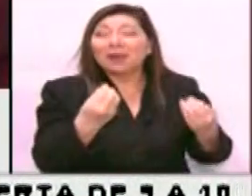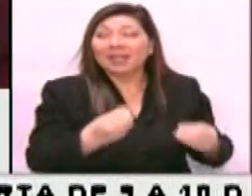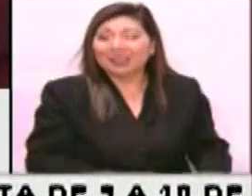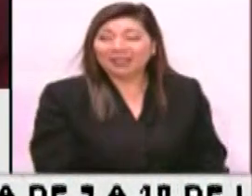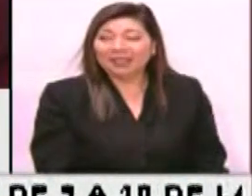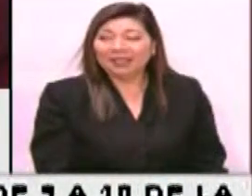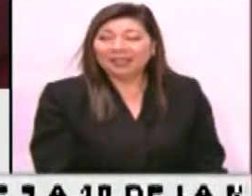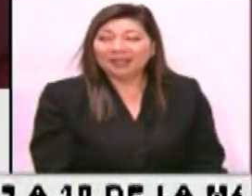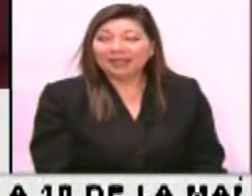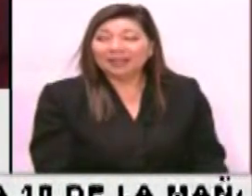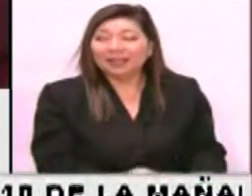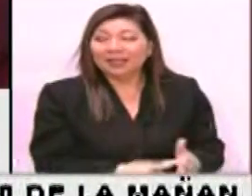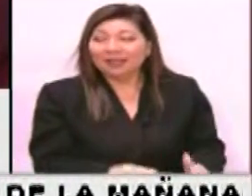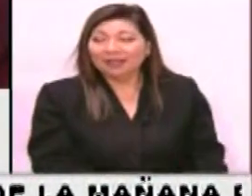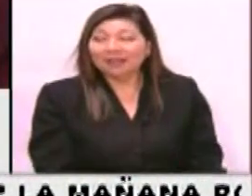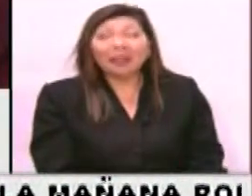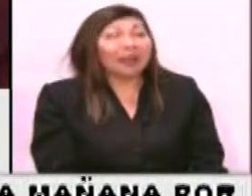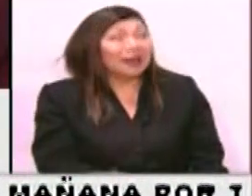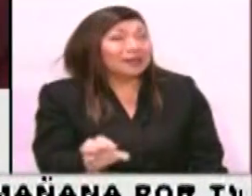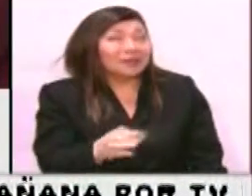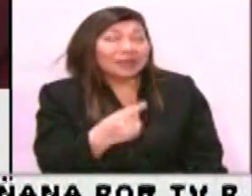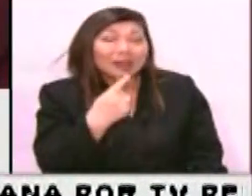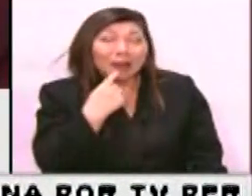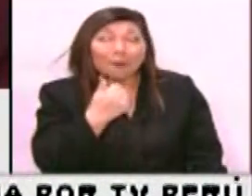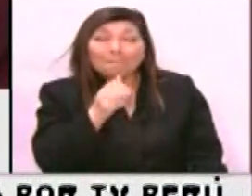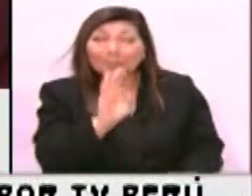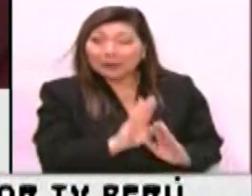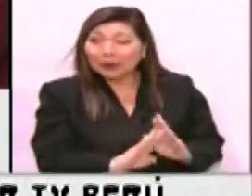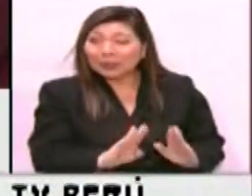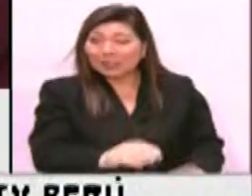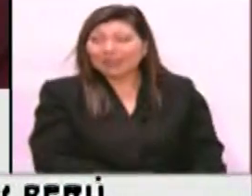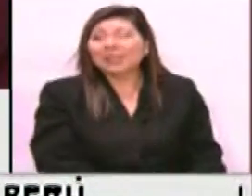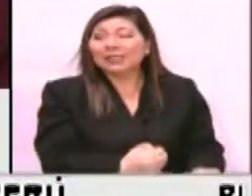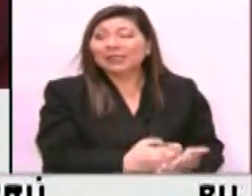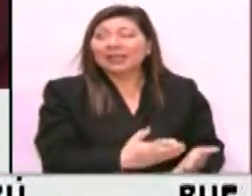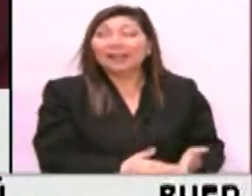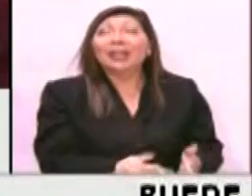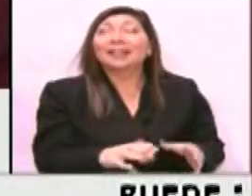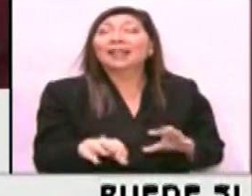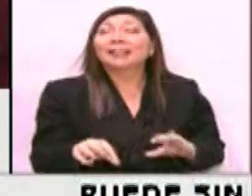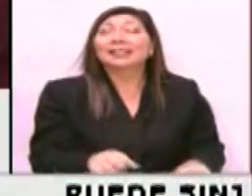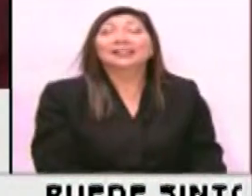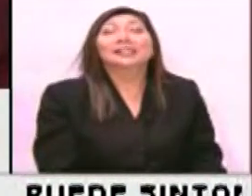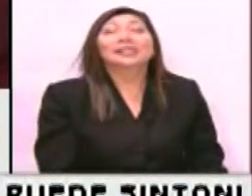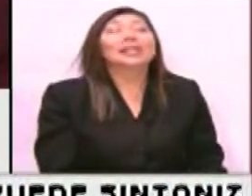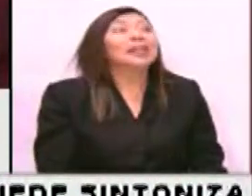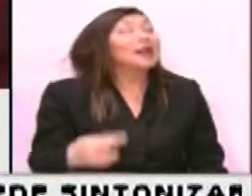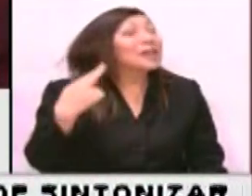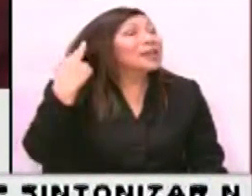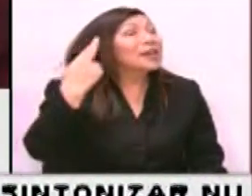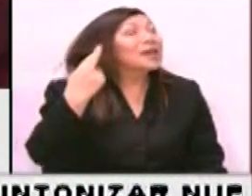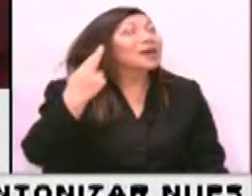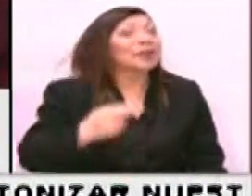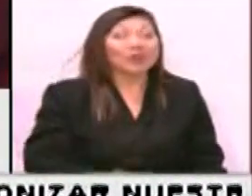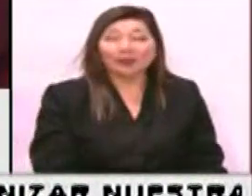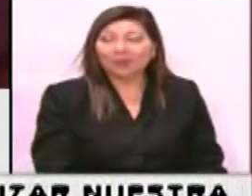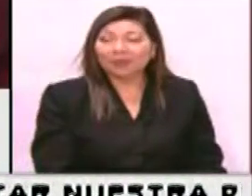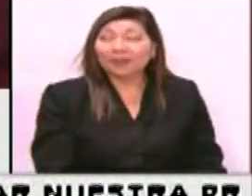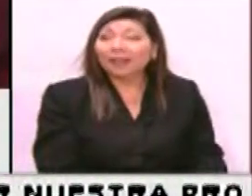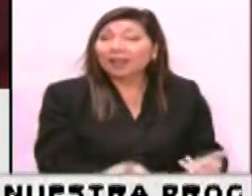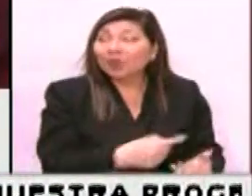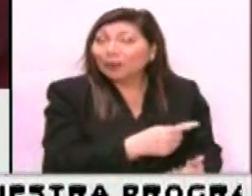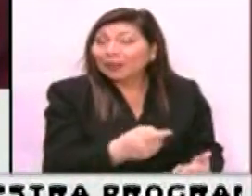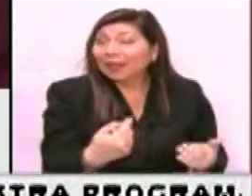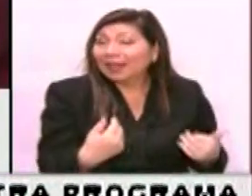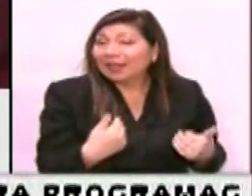¿Qué es lo que está haciendo? Está ejerciendo la proporcionalidad, está ejerciendo la razonabilidad, y eso es lo que